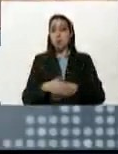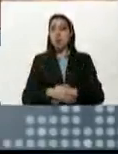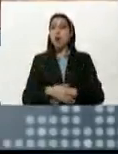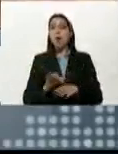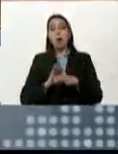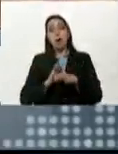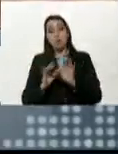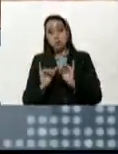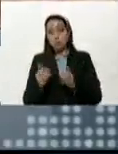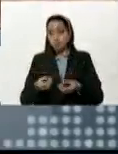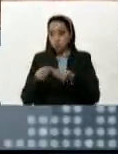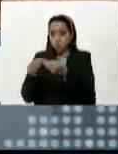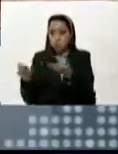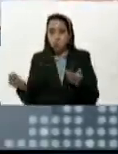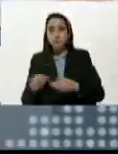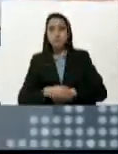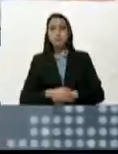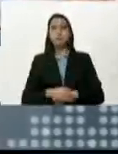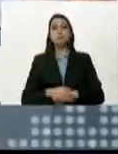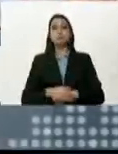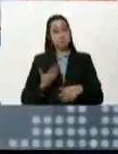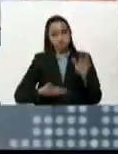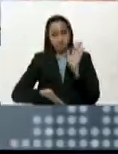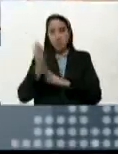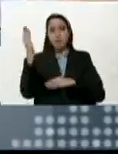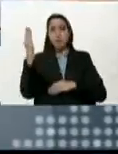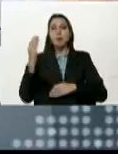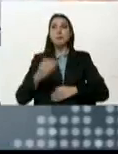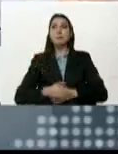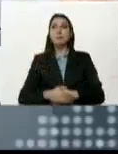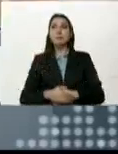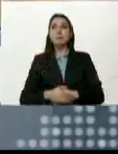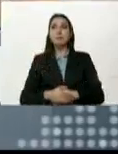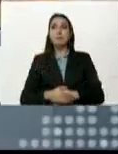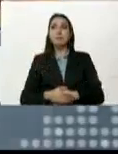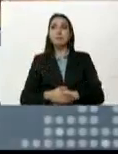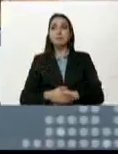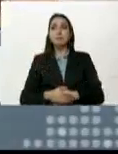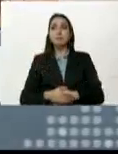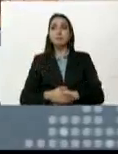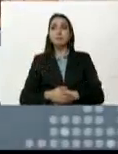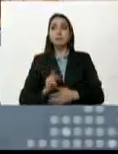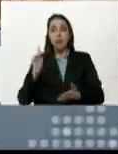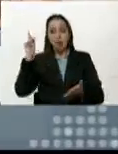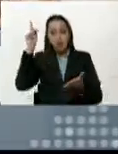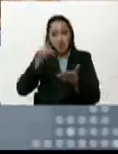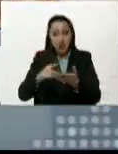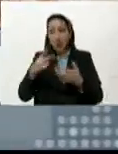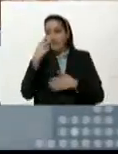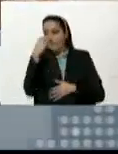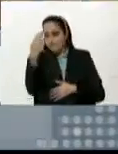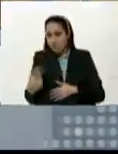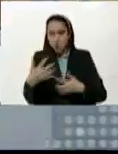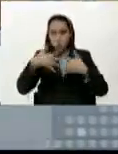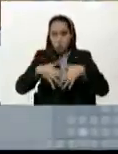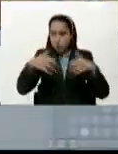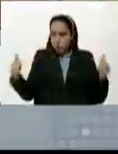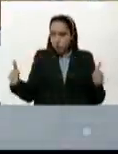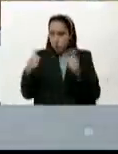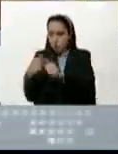tuya la artillería de este para allá vete al de una visita con castro